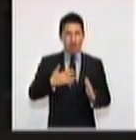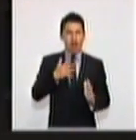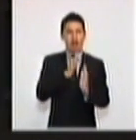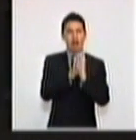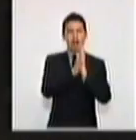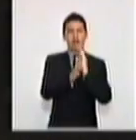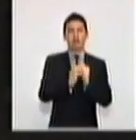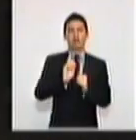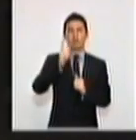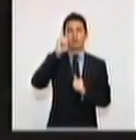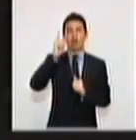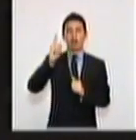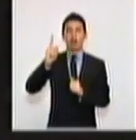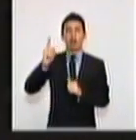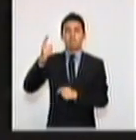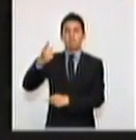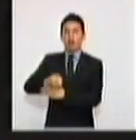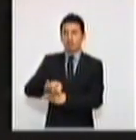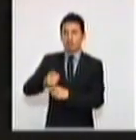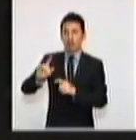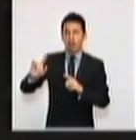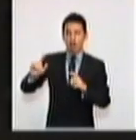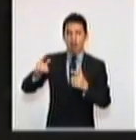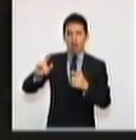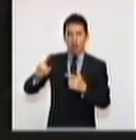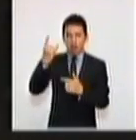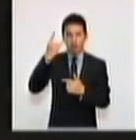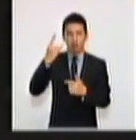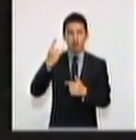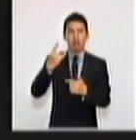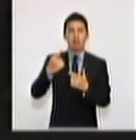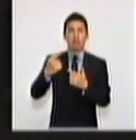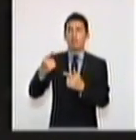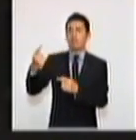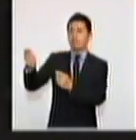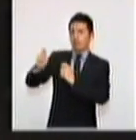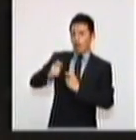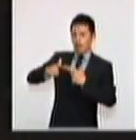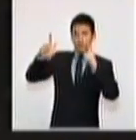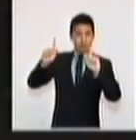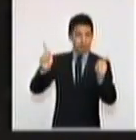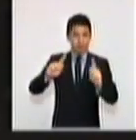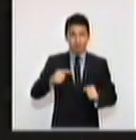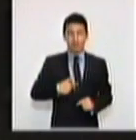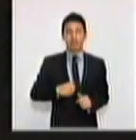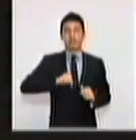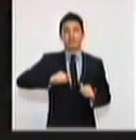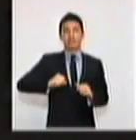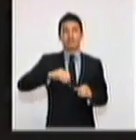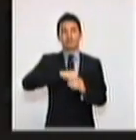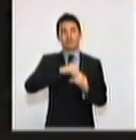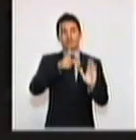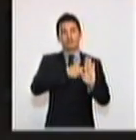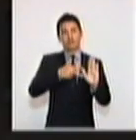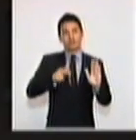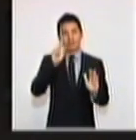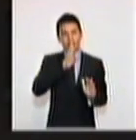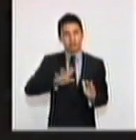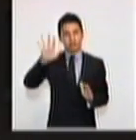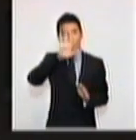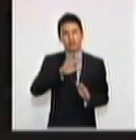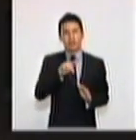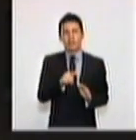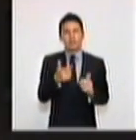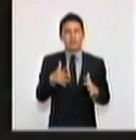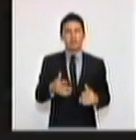la liberalidad de nadie. Hablamos como un derecho que nos otorga la Constitución Nacional y particularmente cerca del